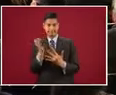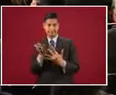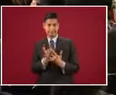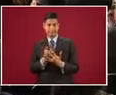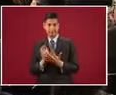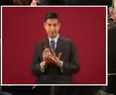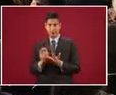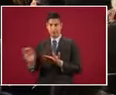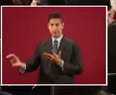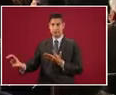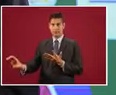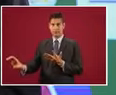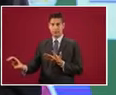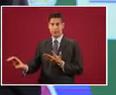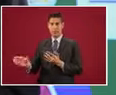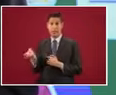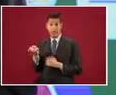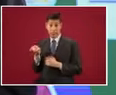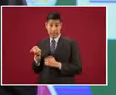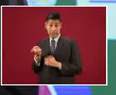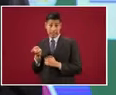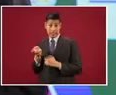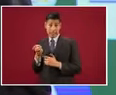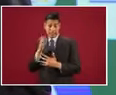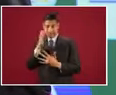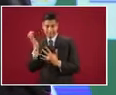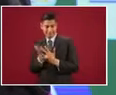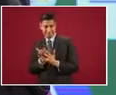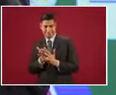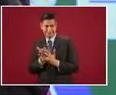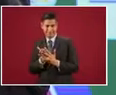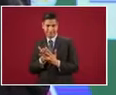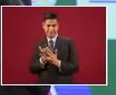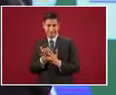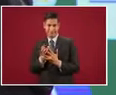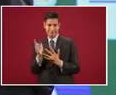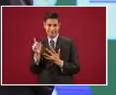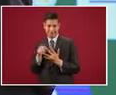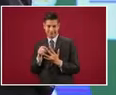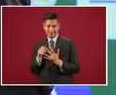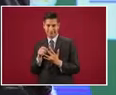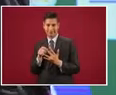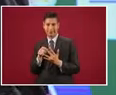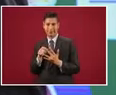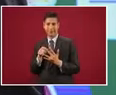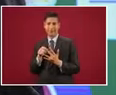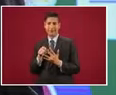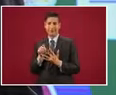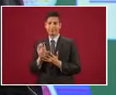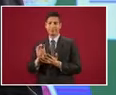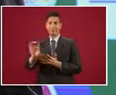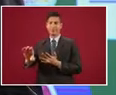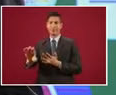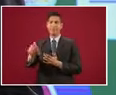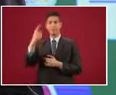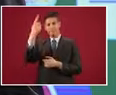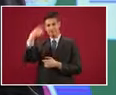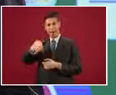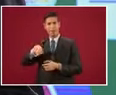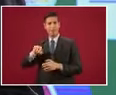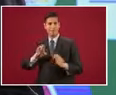se divide en dos: una cantidad que se va a entregar a la Fuerza Aérea,